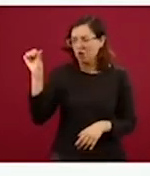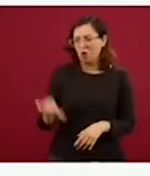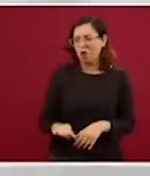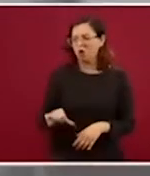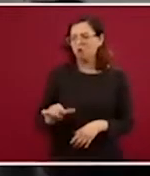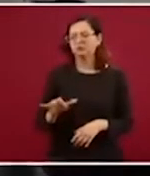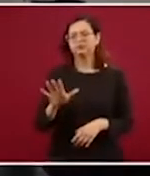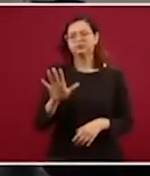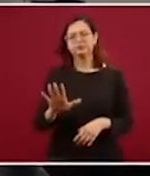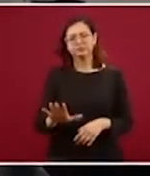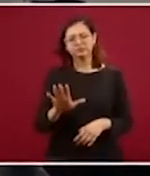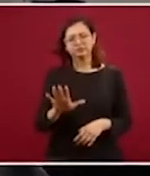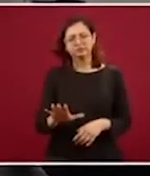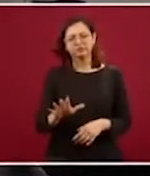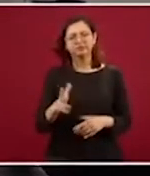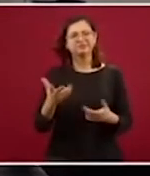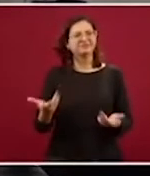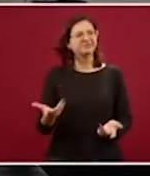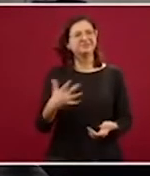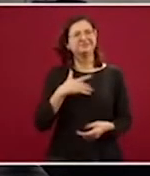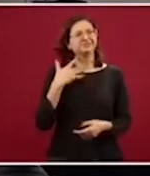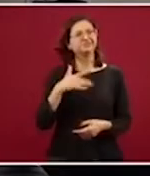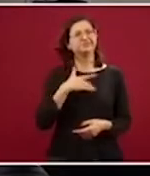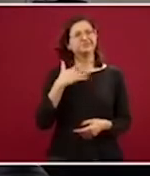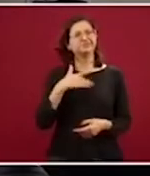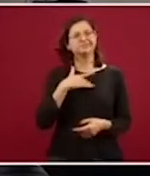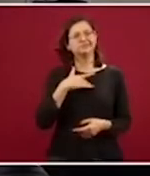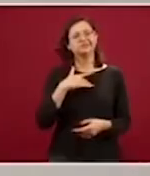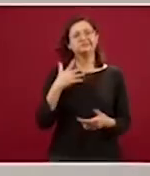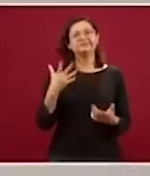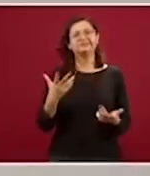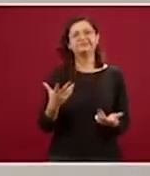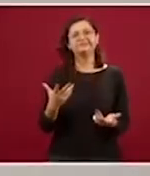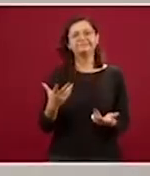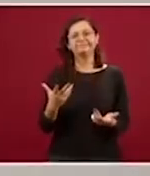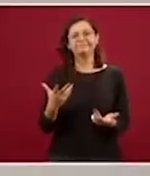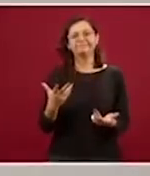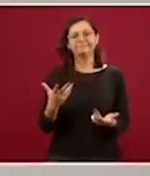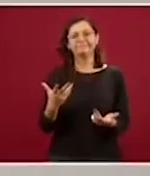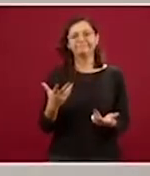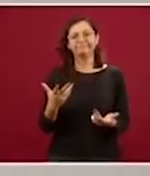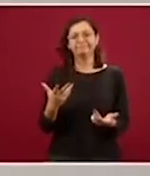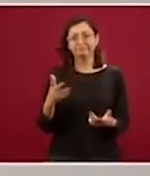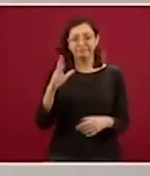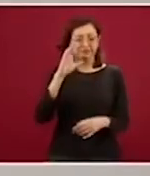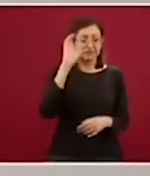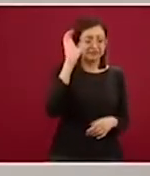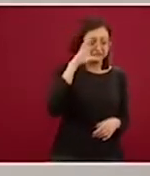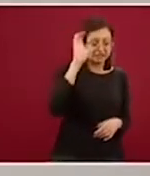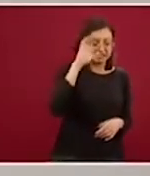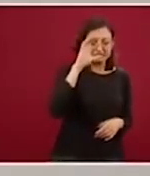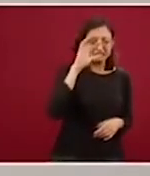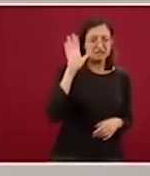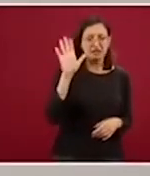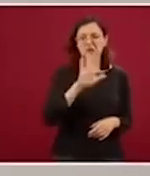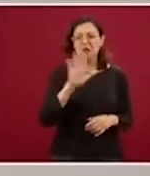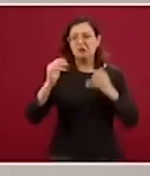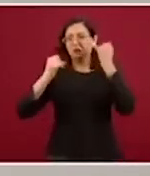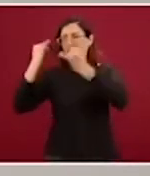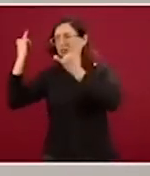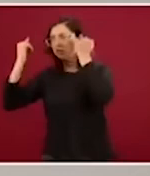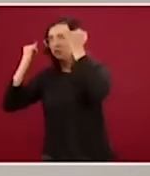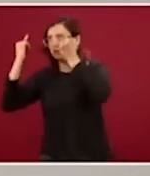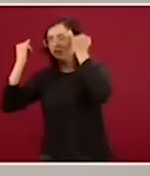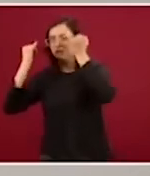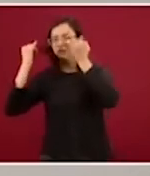Y esto pertenece más a la idea no basada en ciencia. Siempre es deseable